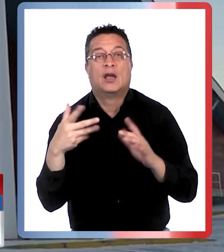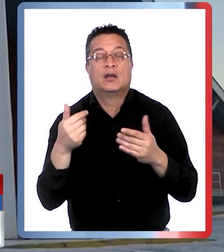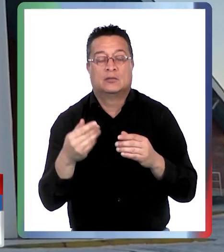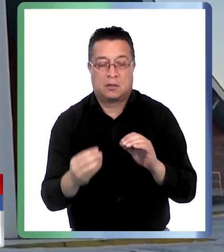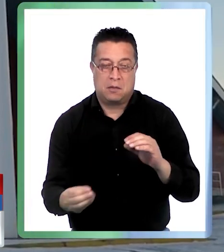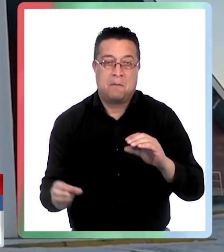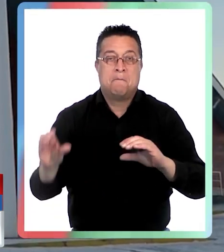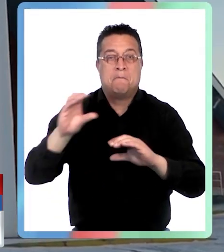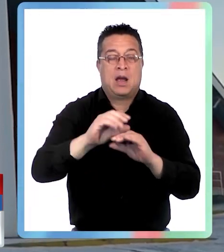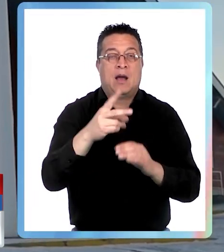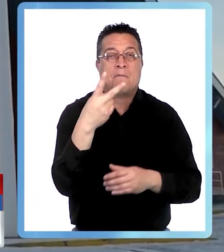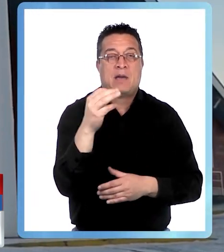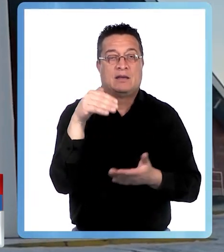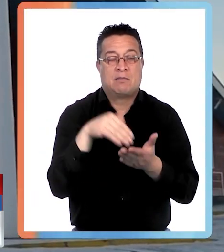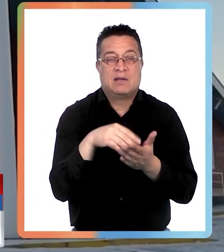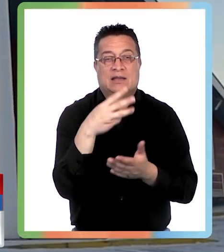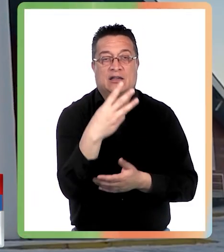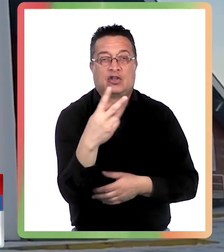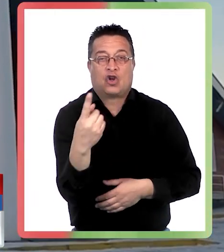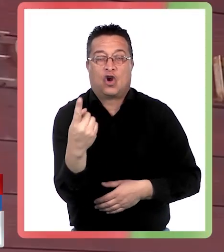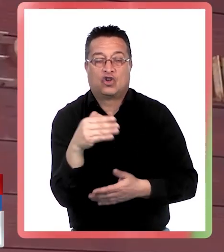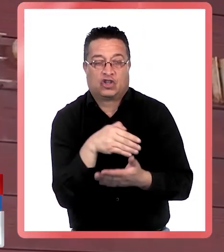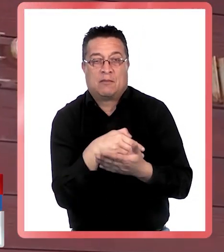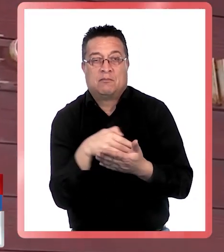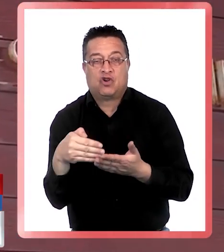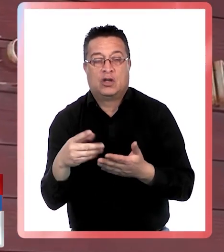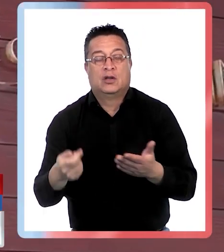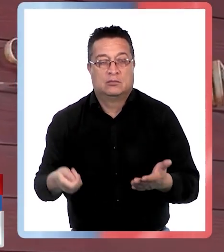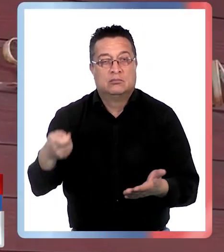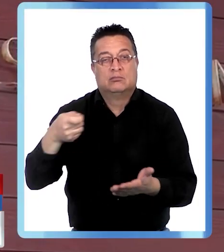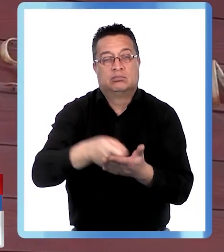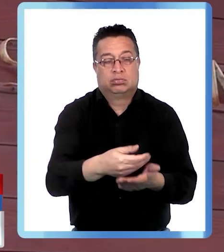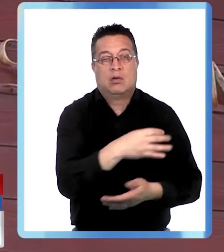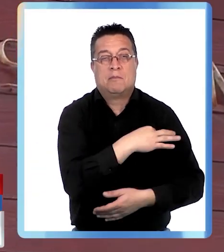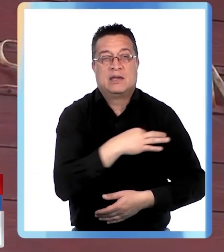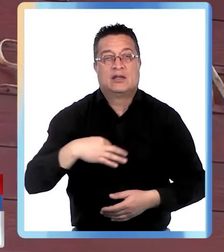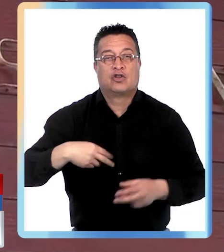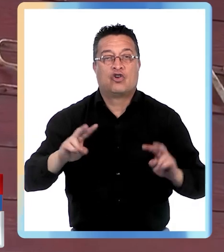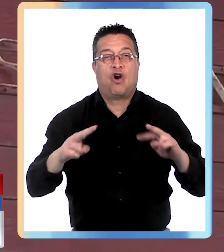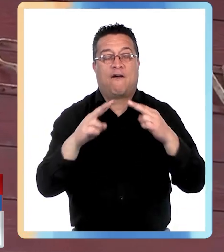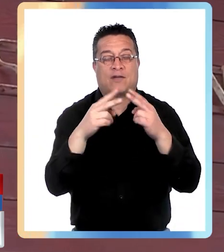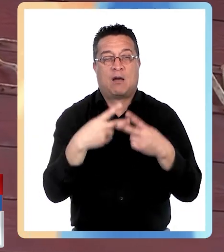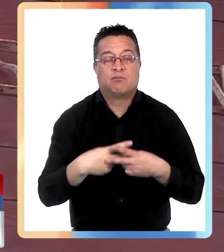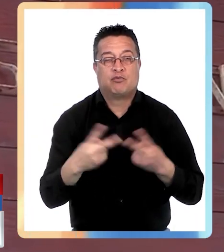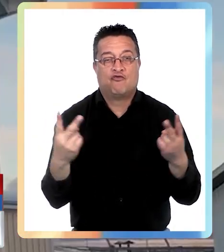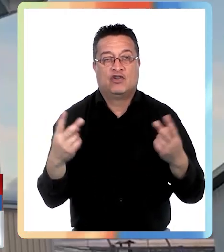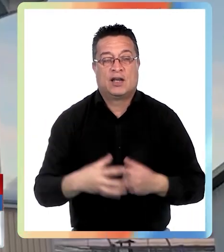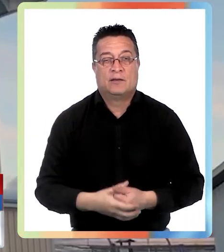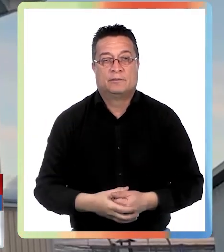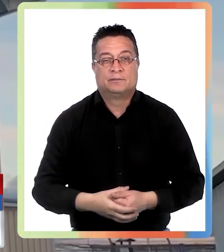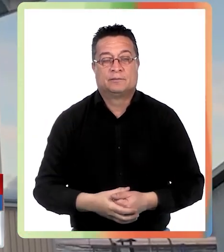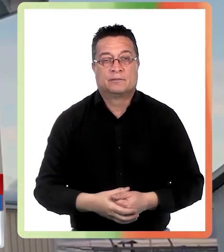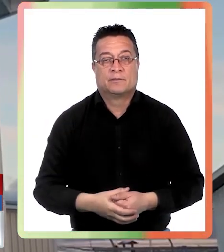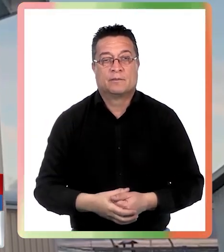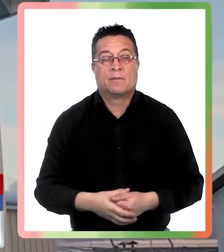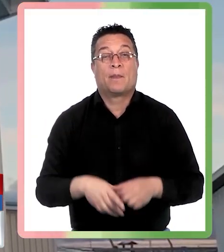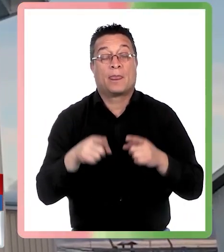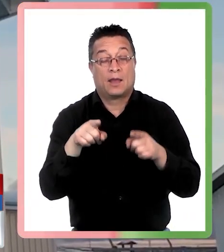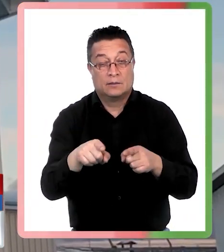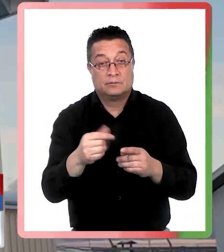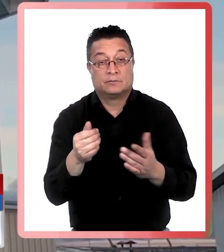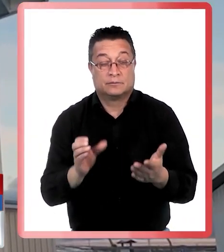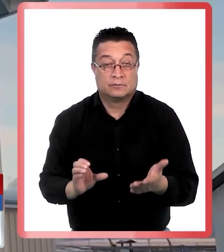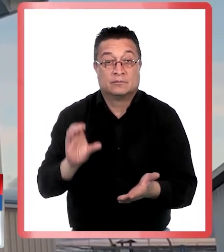millones de pesos que se suman a los 20311 millones aportados por el Ministerio de Obras Públicas hos